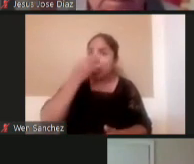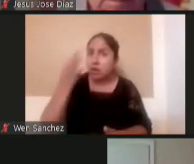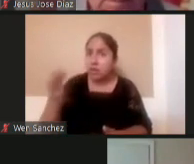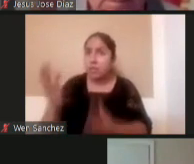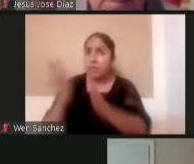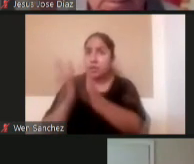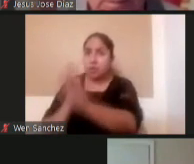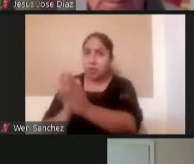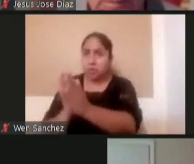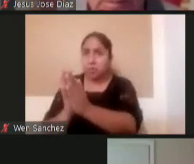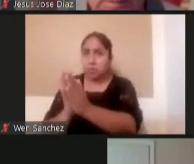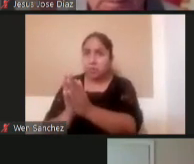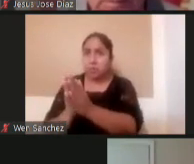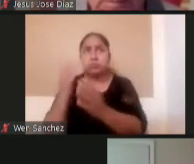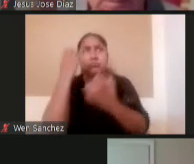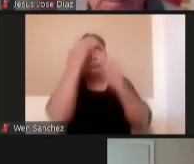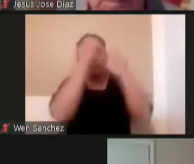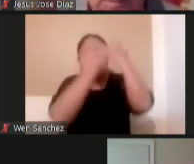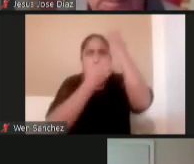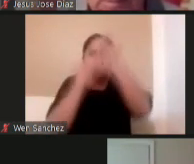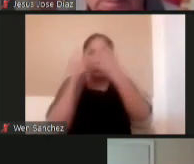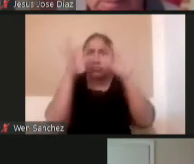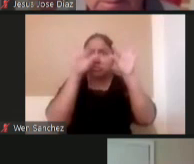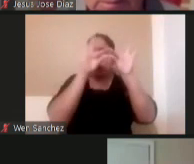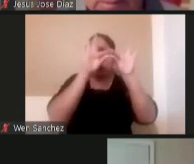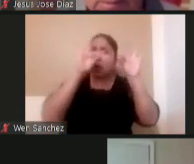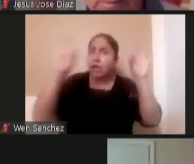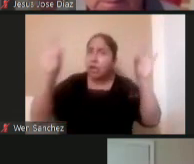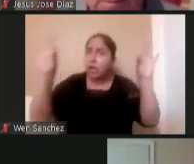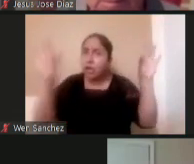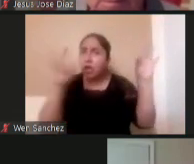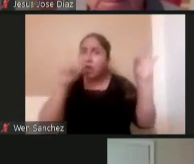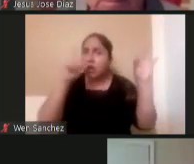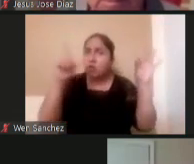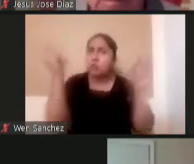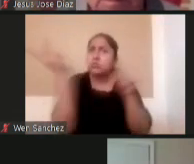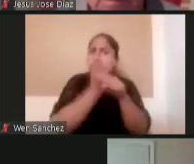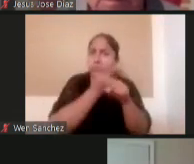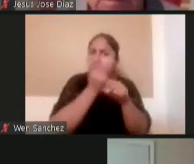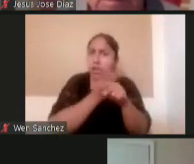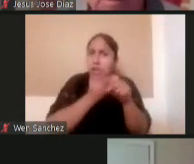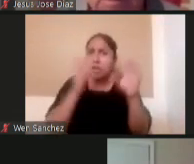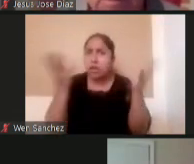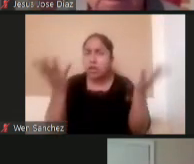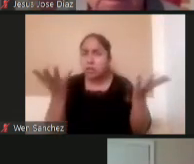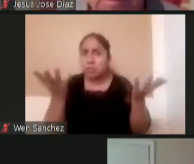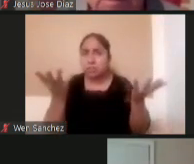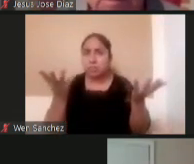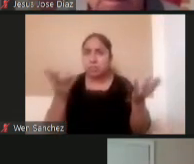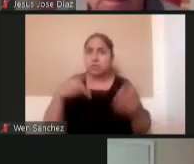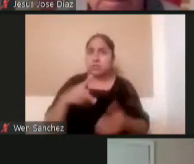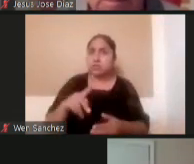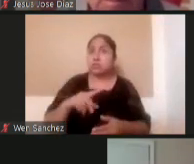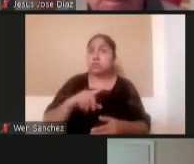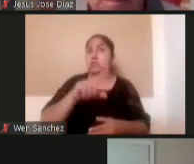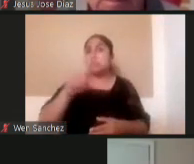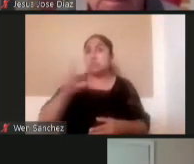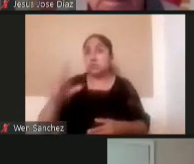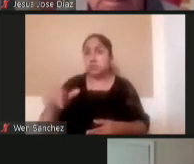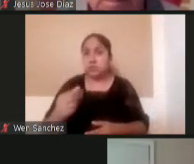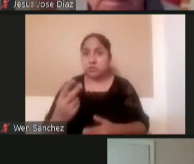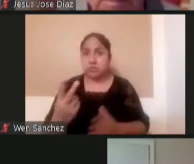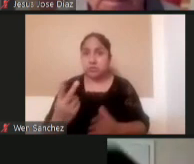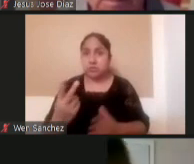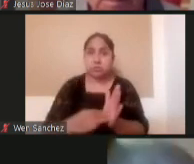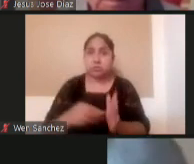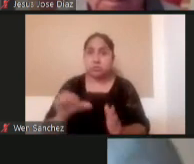constantes apagones, esto en el 2013. Dada esta situación, en 2016, la Junta Municipal de Aguas y